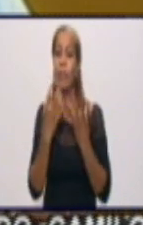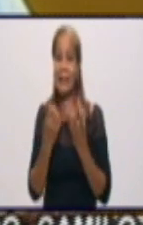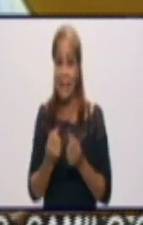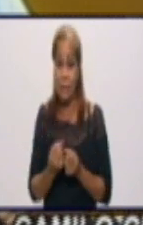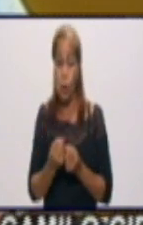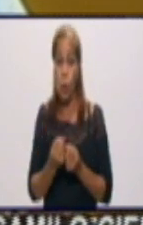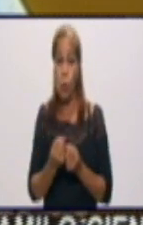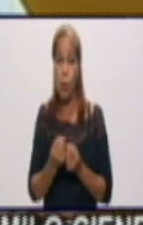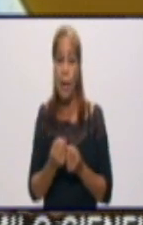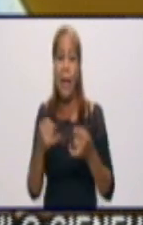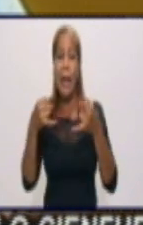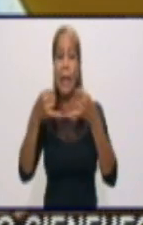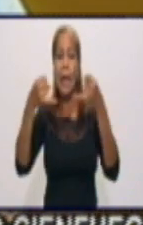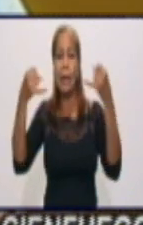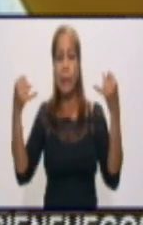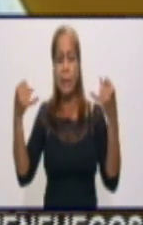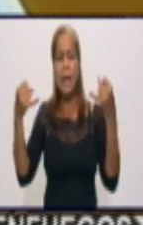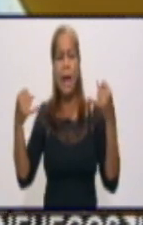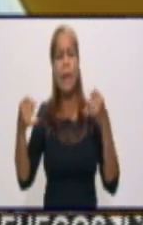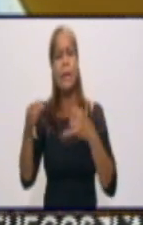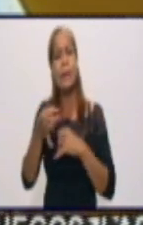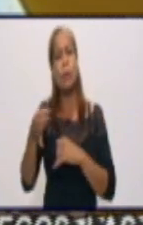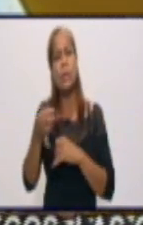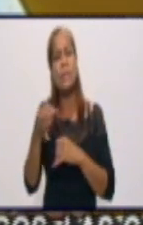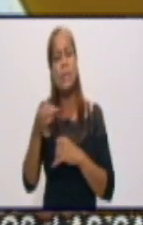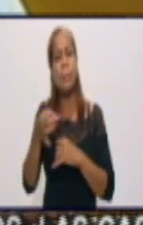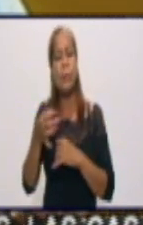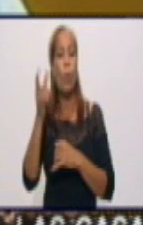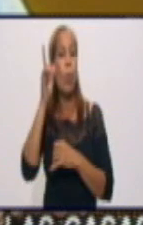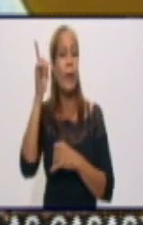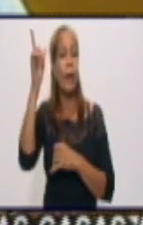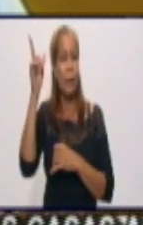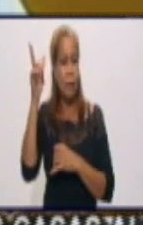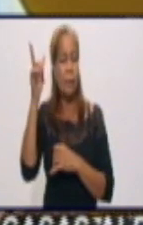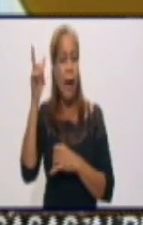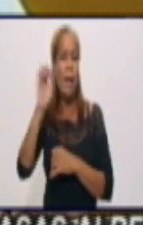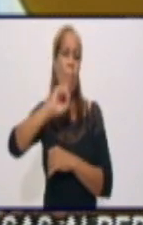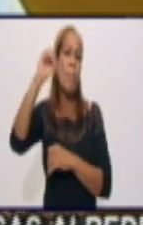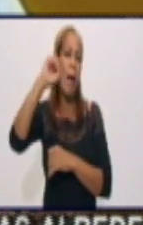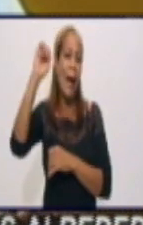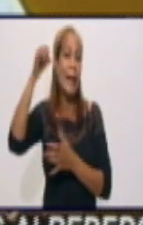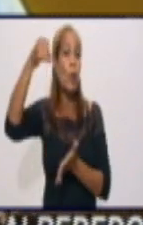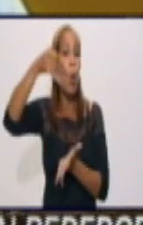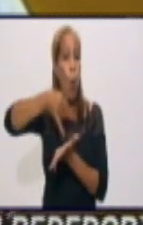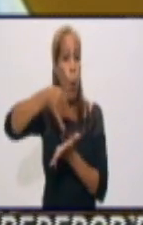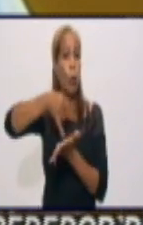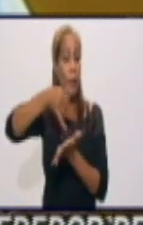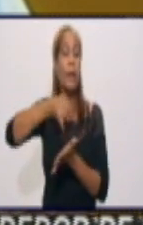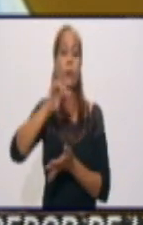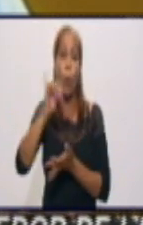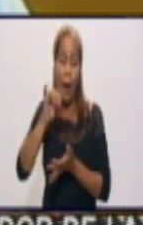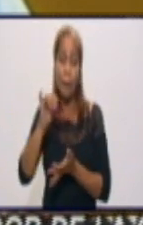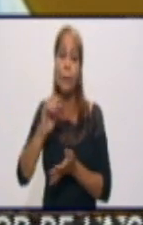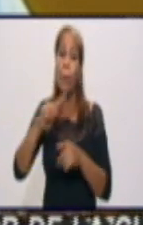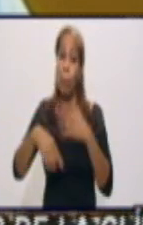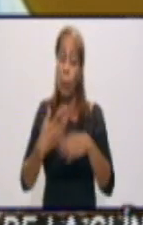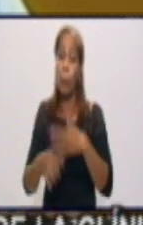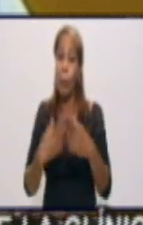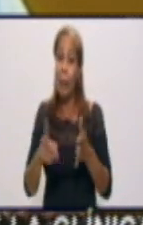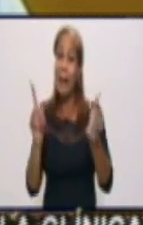33 kv que alimenta el municipio boya arriba y la zona más baja y julia el iscar en horas de la tarde también por rayo esta avería